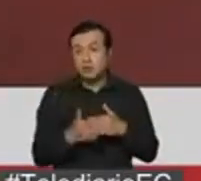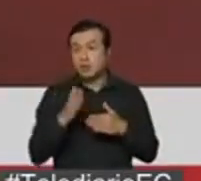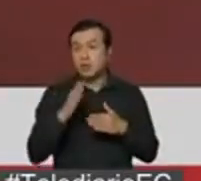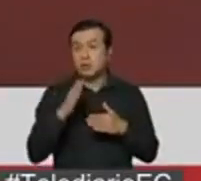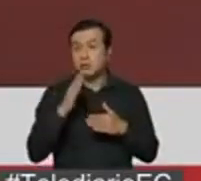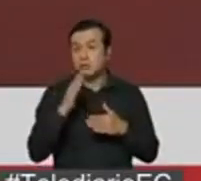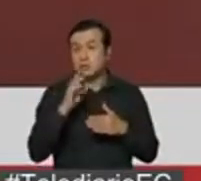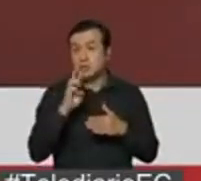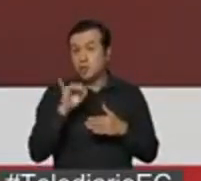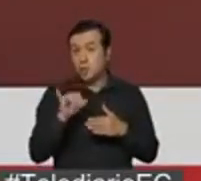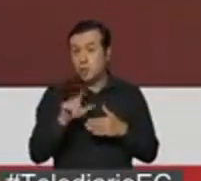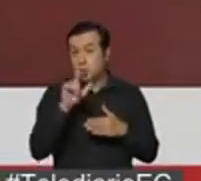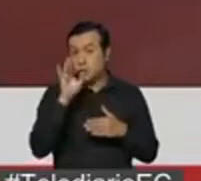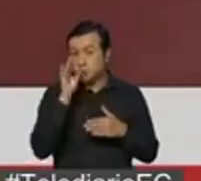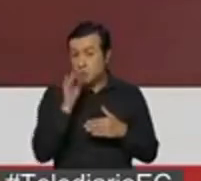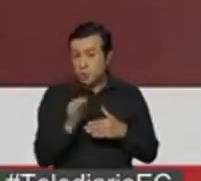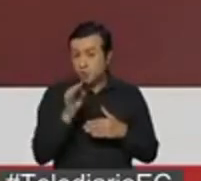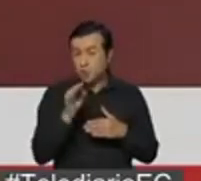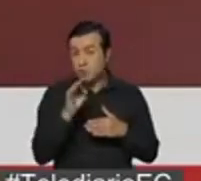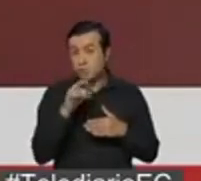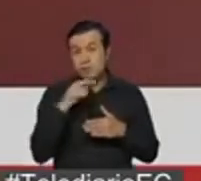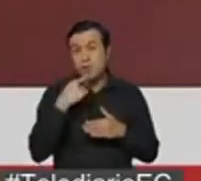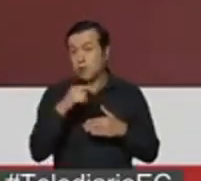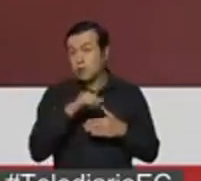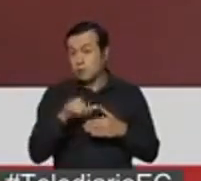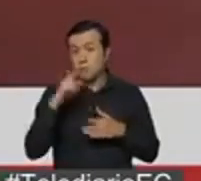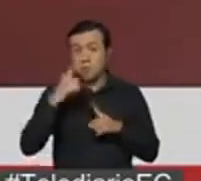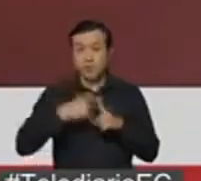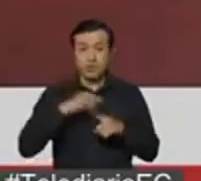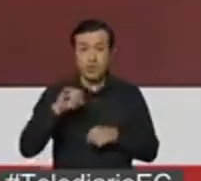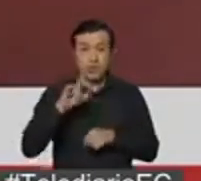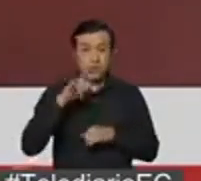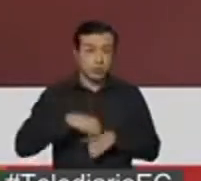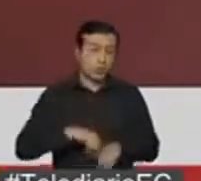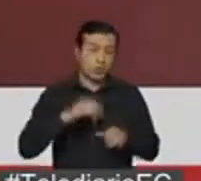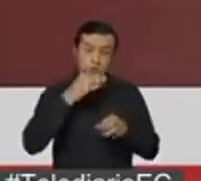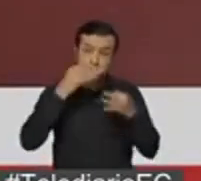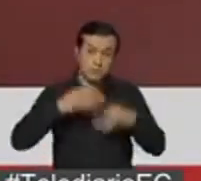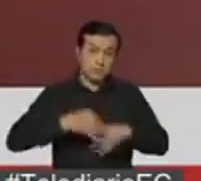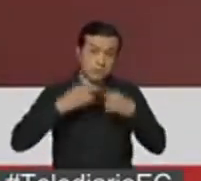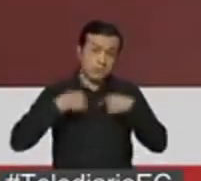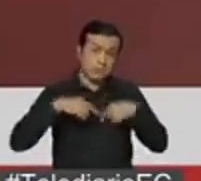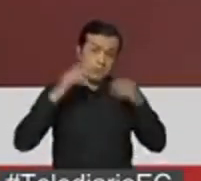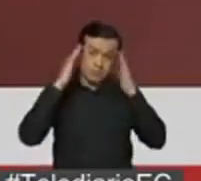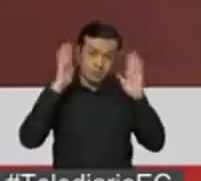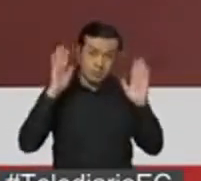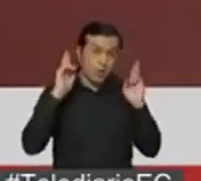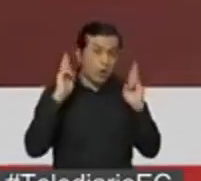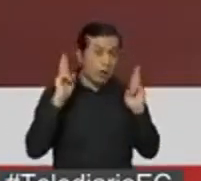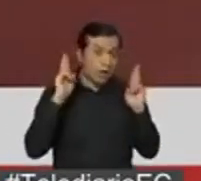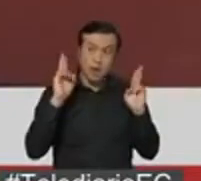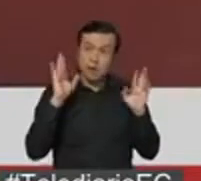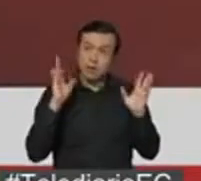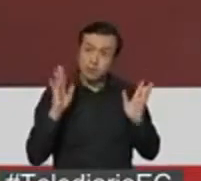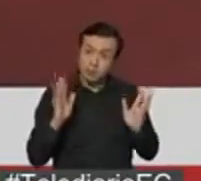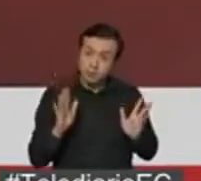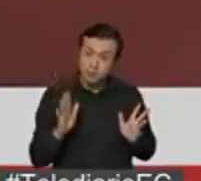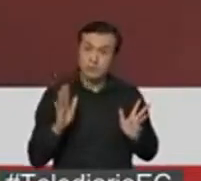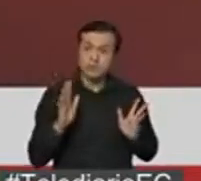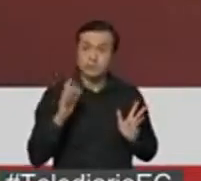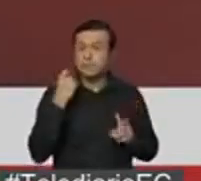eliminar y nuevamente se insiste en que se va a mantener durante todo el mes de julio, todavía no es oficial, esperemos que no la hagan oficial, pero sí